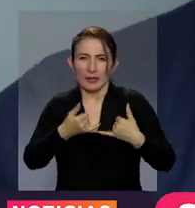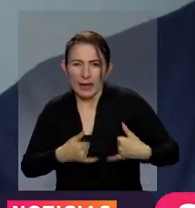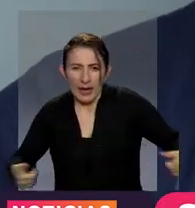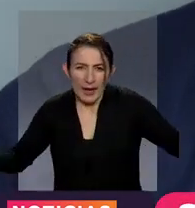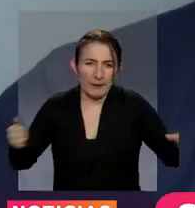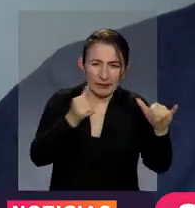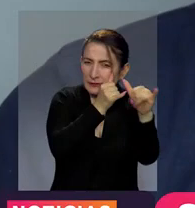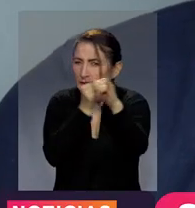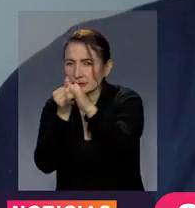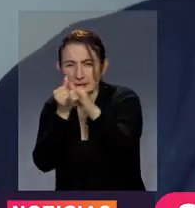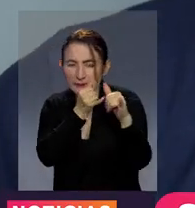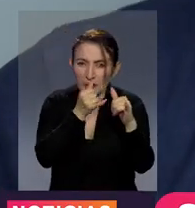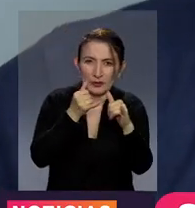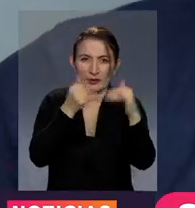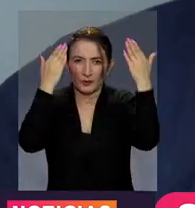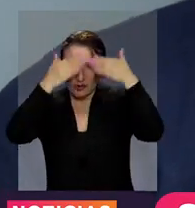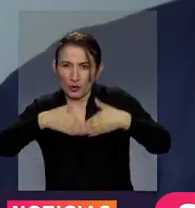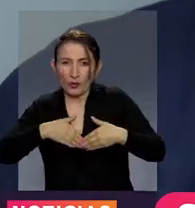dirección